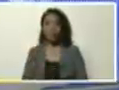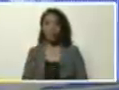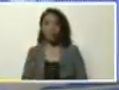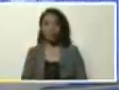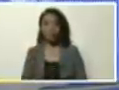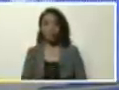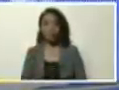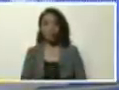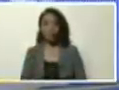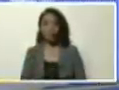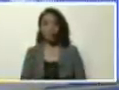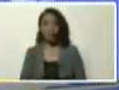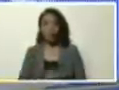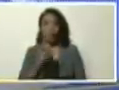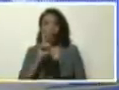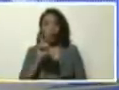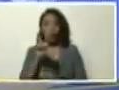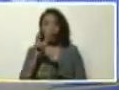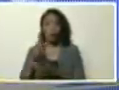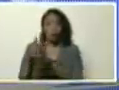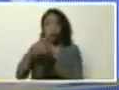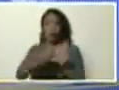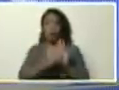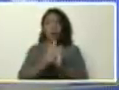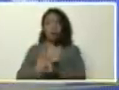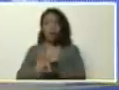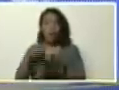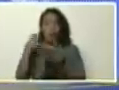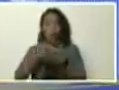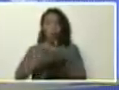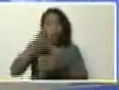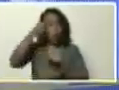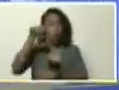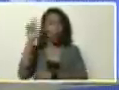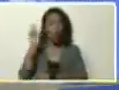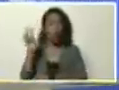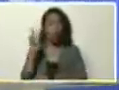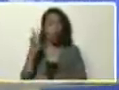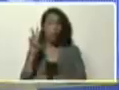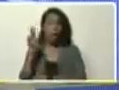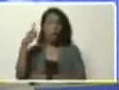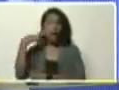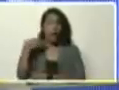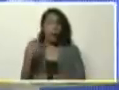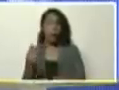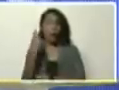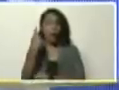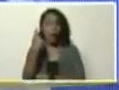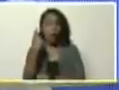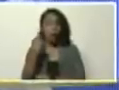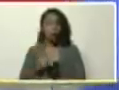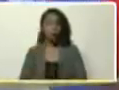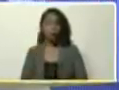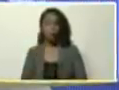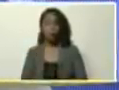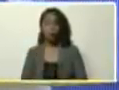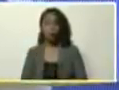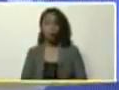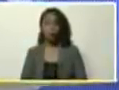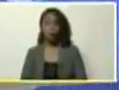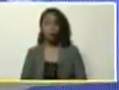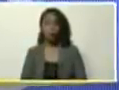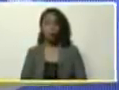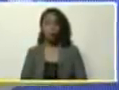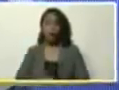Plaza, una figura y símbolo de la lucha del pueblo venezolano, Pedro Camejo, también conocido como Negro Primero.